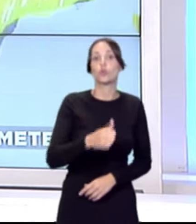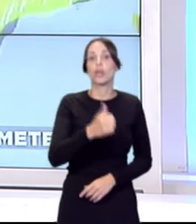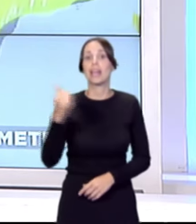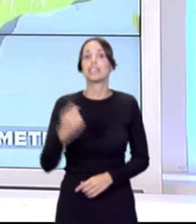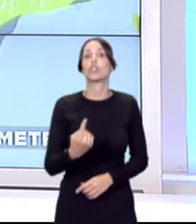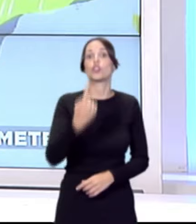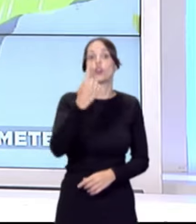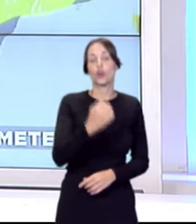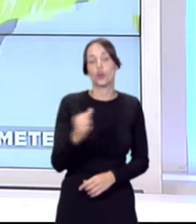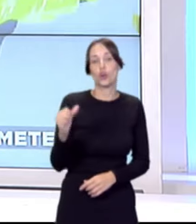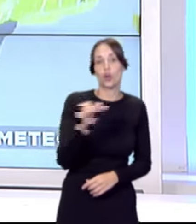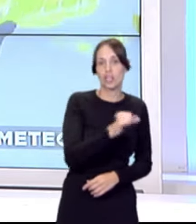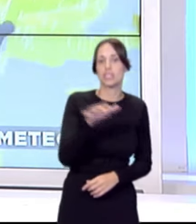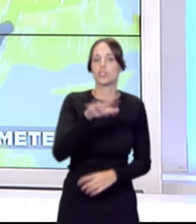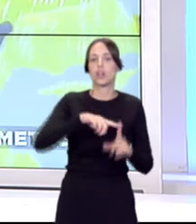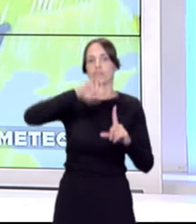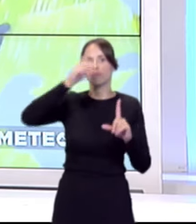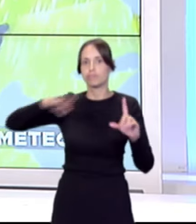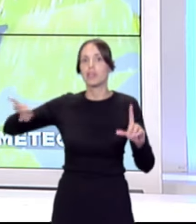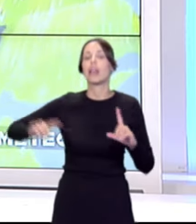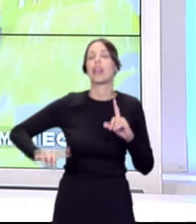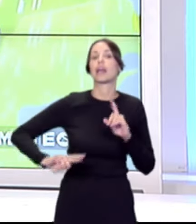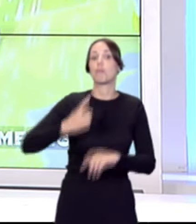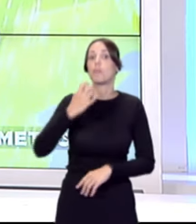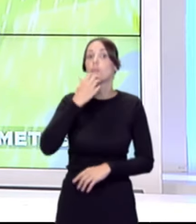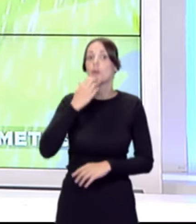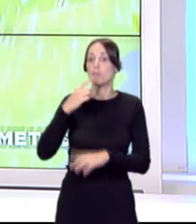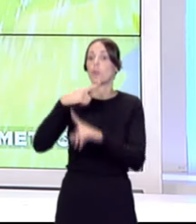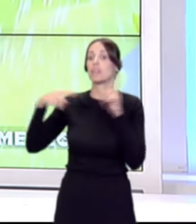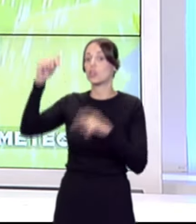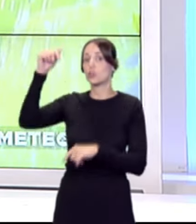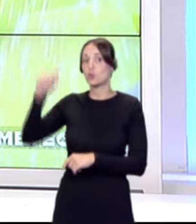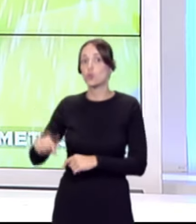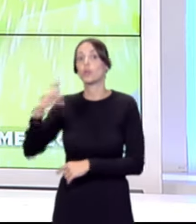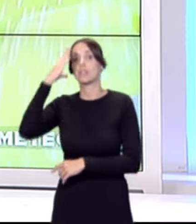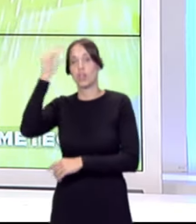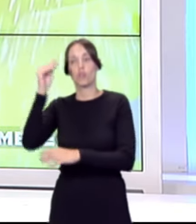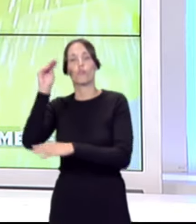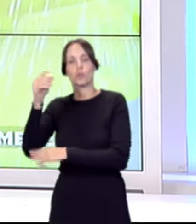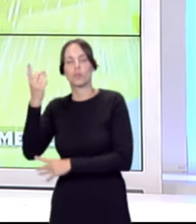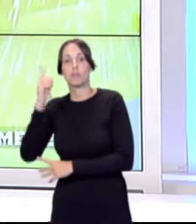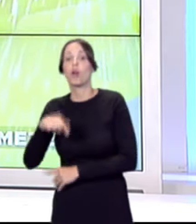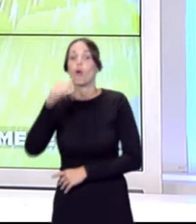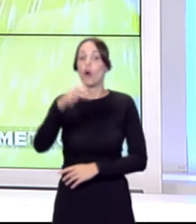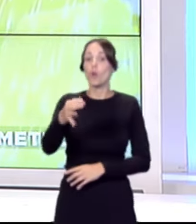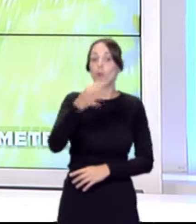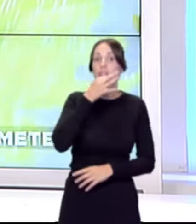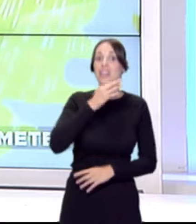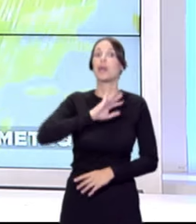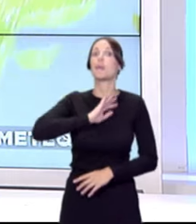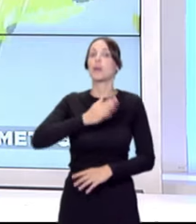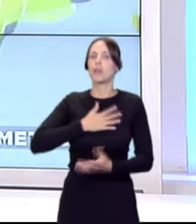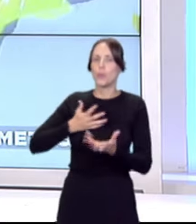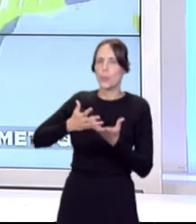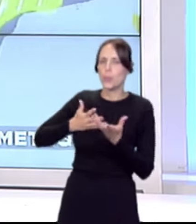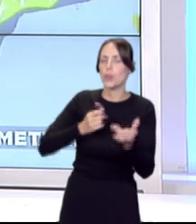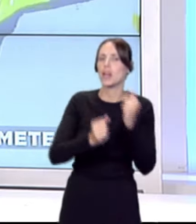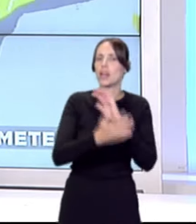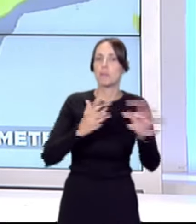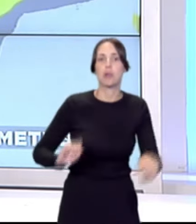montañosas, así como en puntos de interior y mitad sur de Lanzarote y Fuerteventura. Sobre todo esta tarde y mañana mañana las rachas no es descartable que superen en las